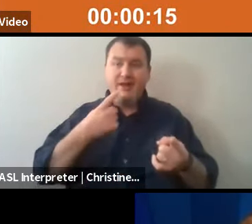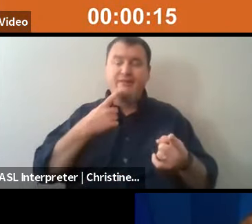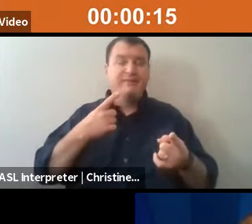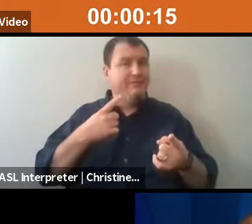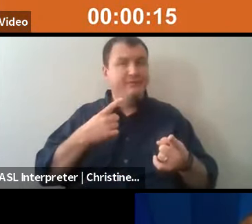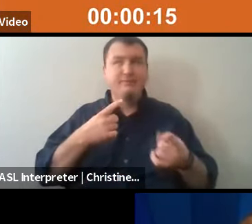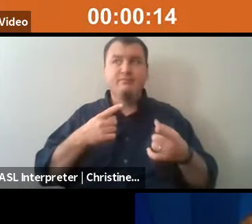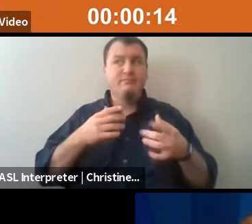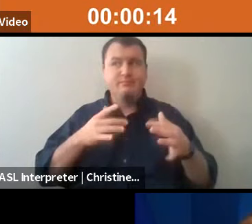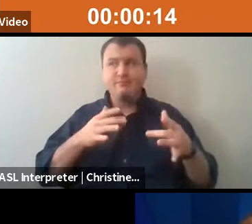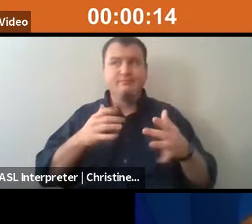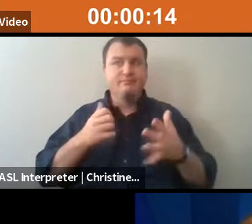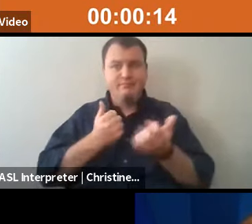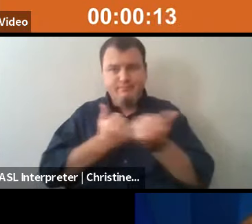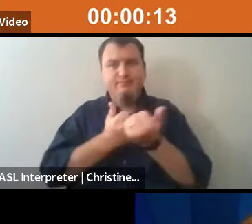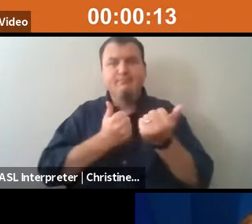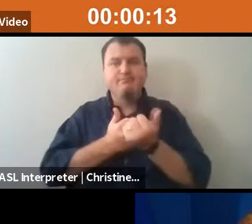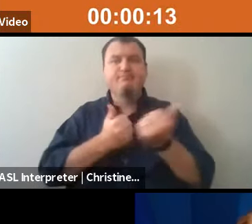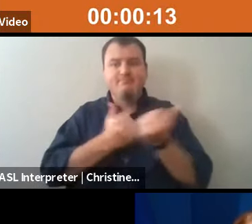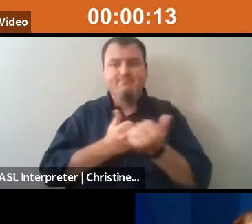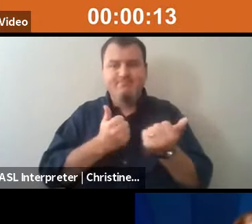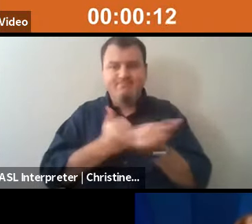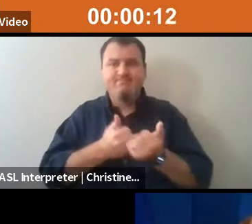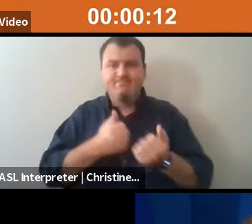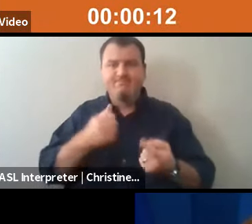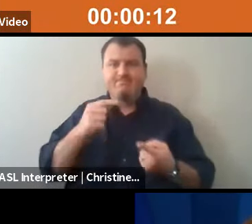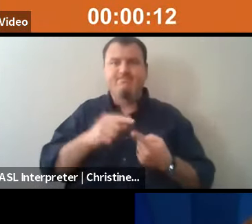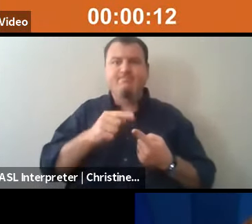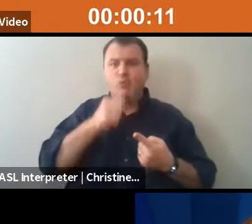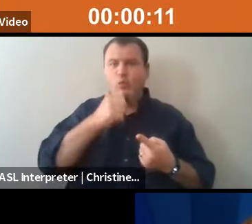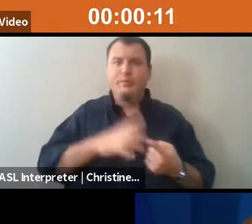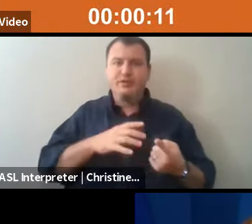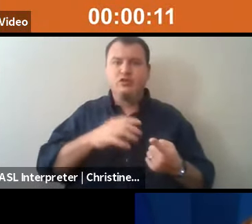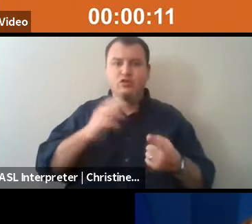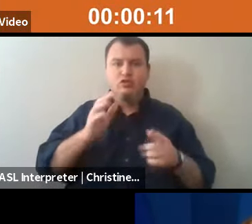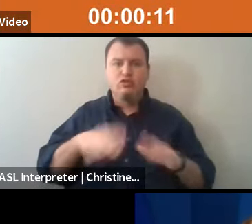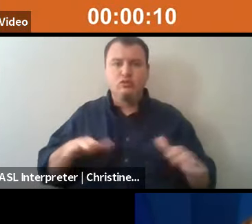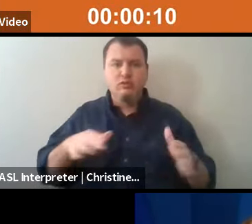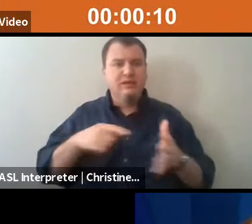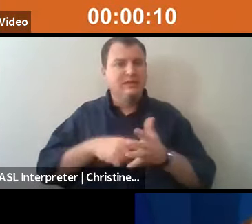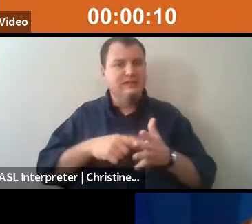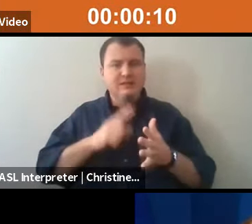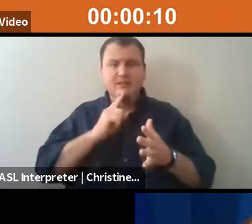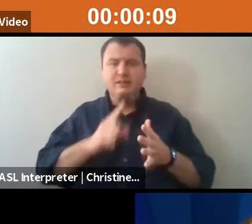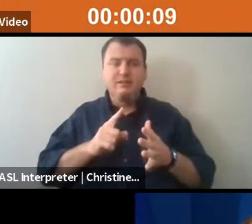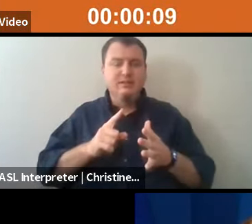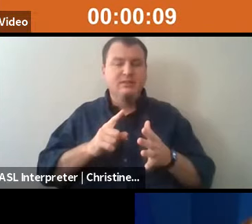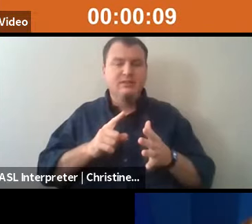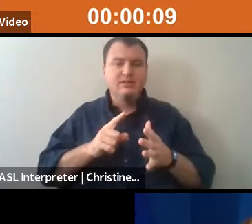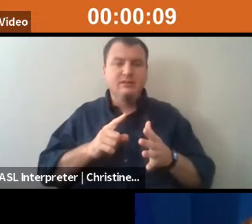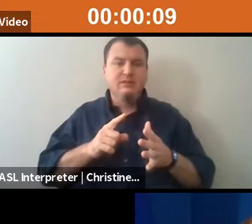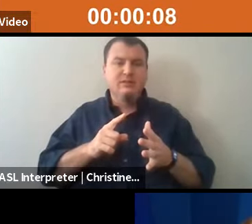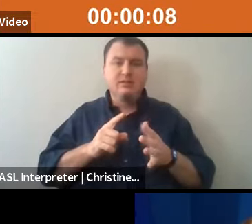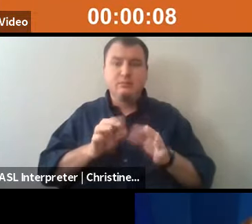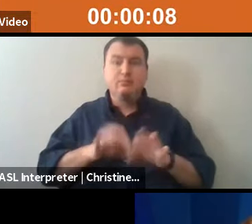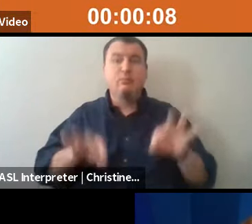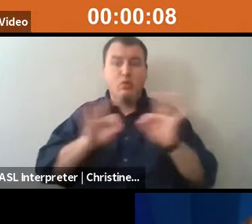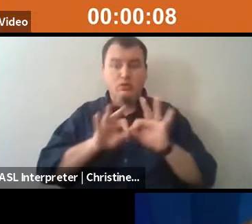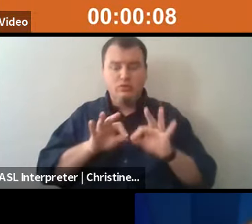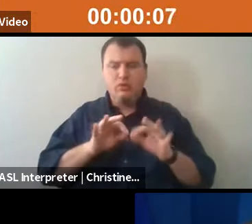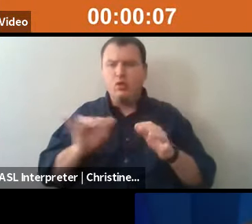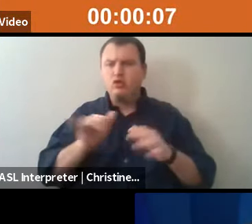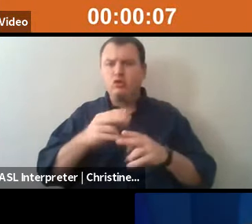niñas. Por tanto, este es un aspecto muy importante. Dejadme comentar muy brevemente lo que España